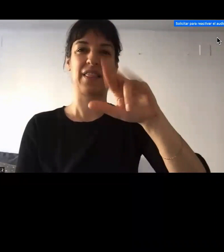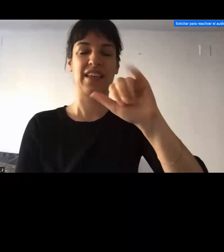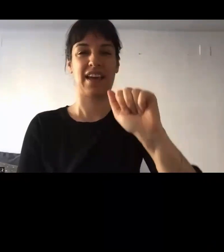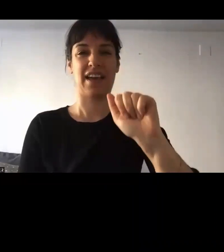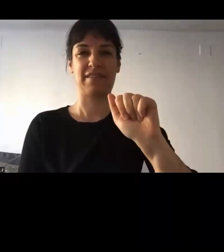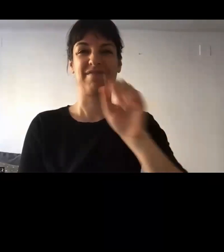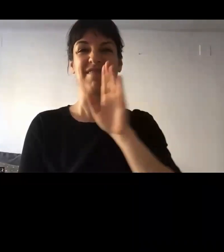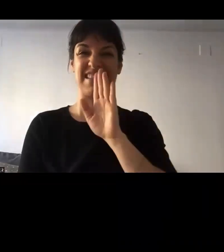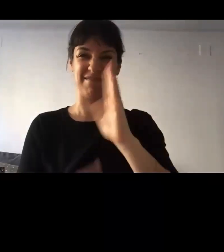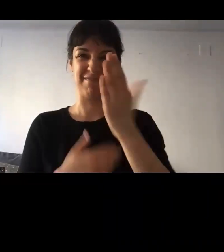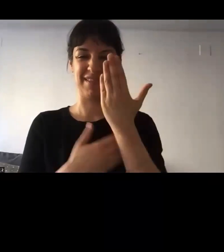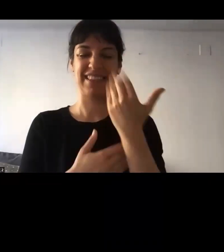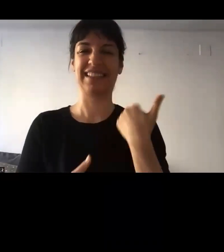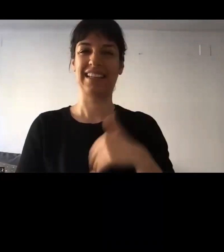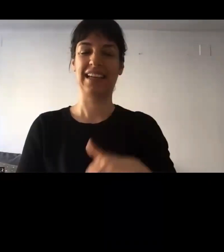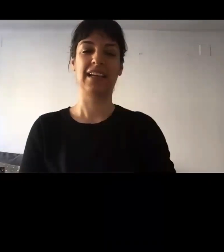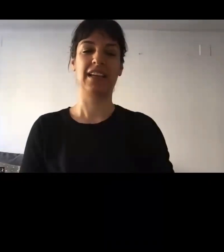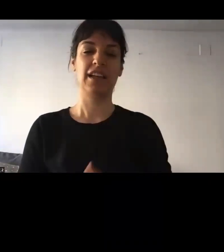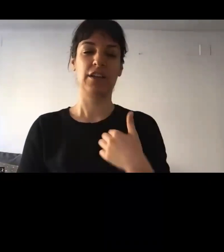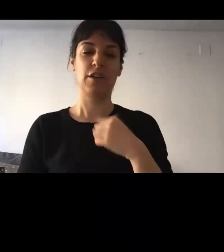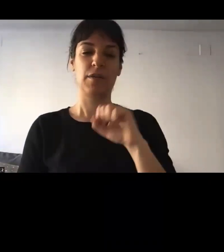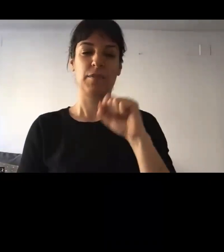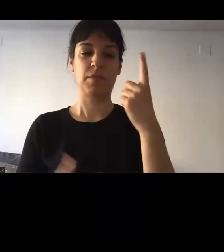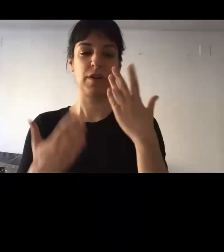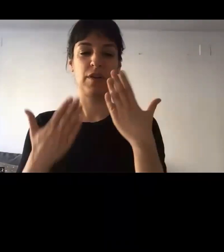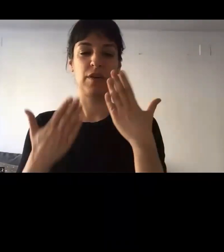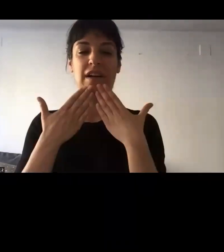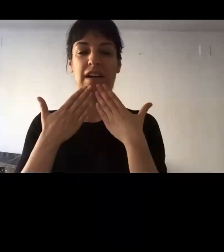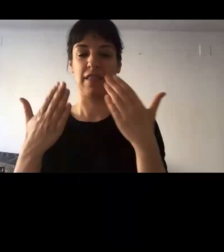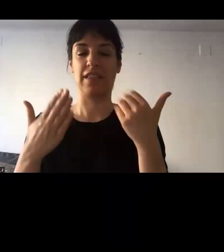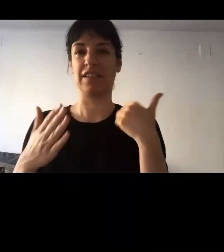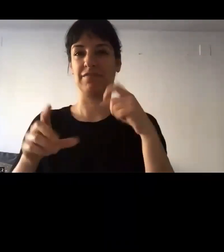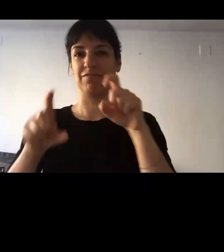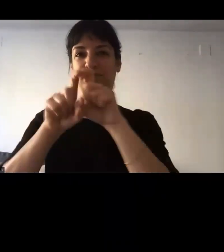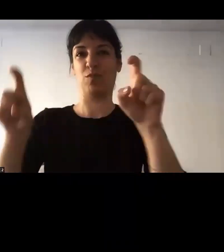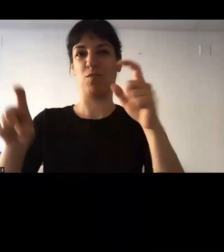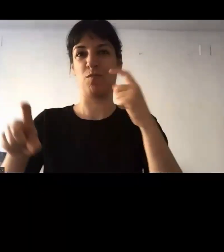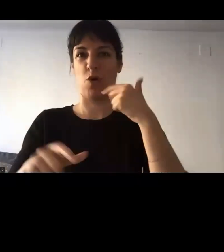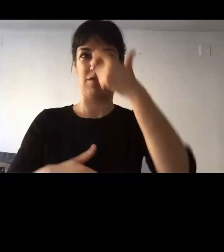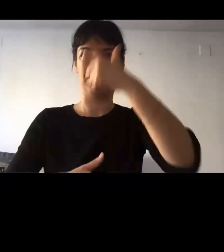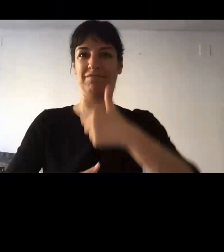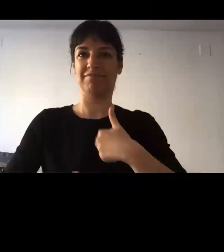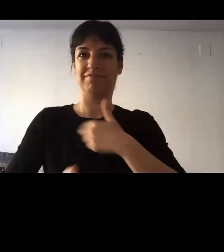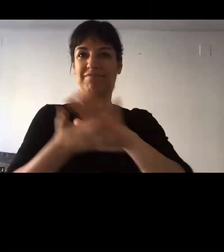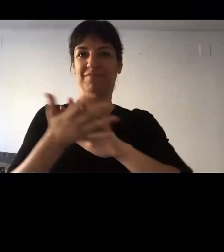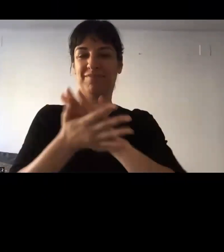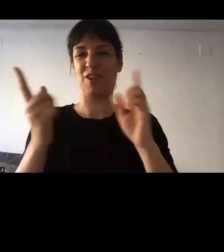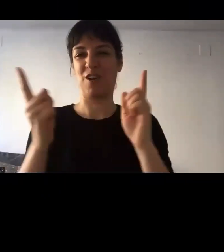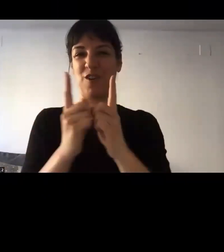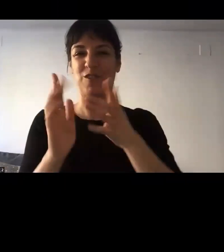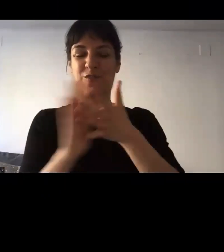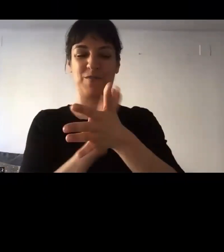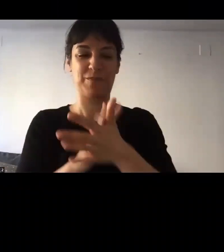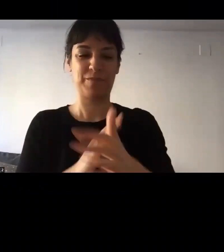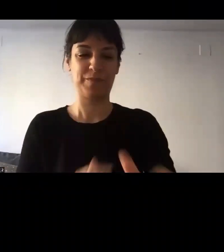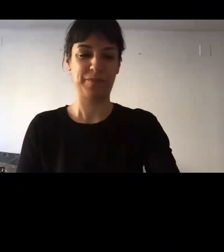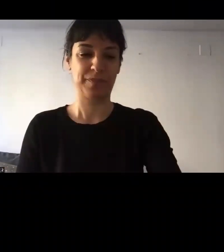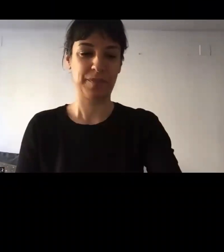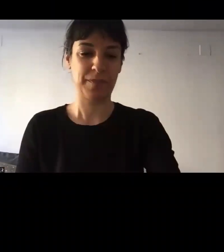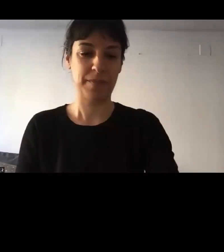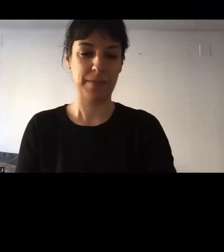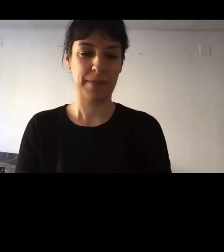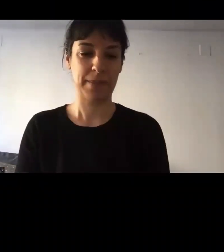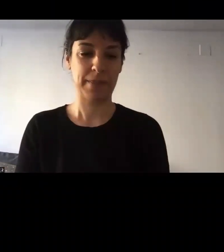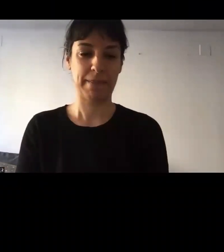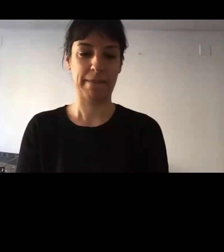dar gracias a la organización por permitirme estar aquí con todos vosotros y hablar un ratito. Primero de todo, bueno, comentar que